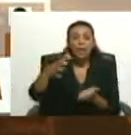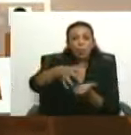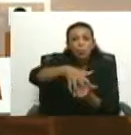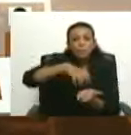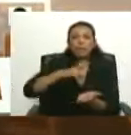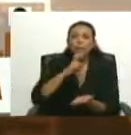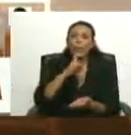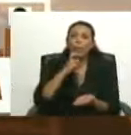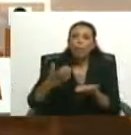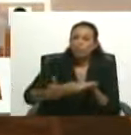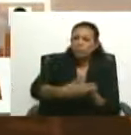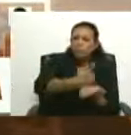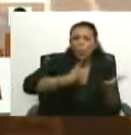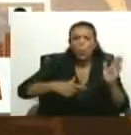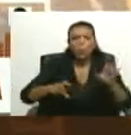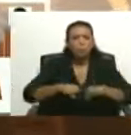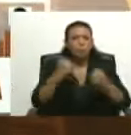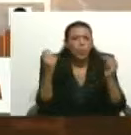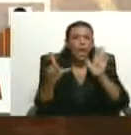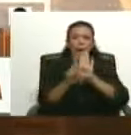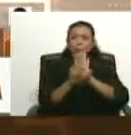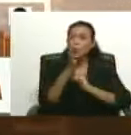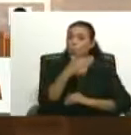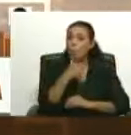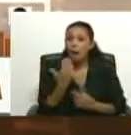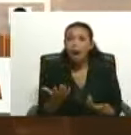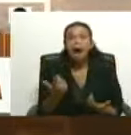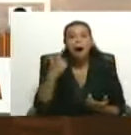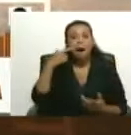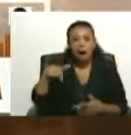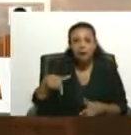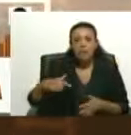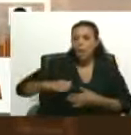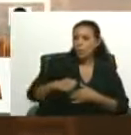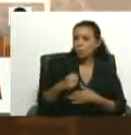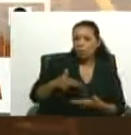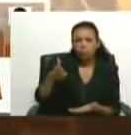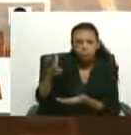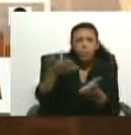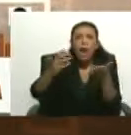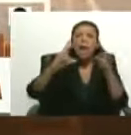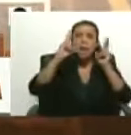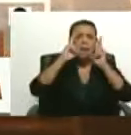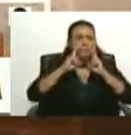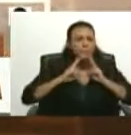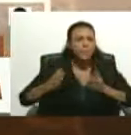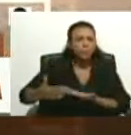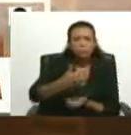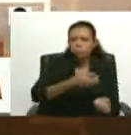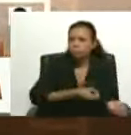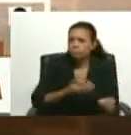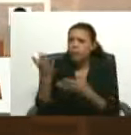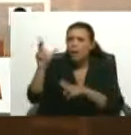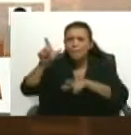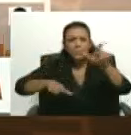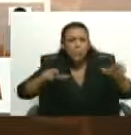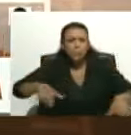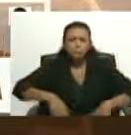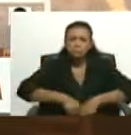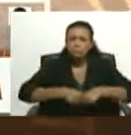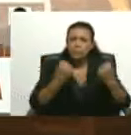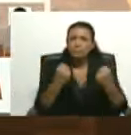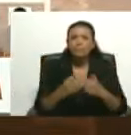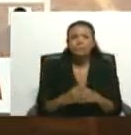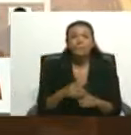minería destructiva, ilegal, criminal. Yo espero muchos de ustedes en propuestas permanentes que vengan